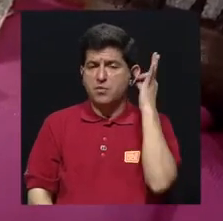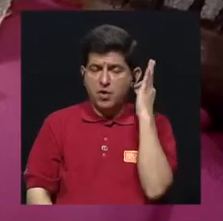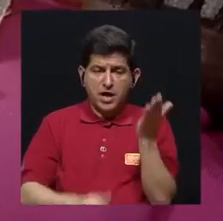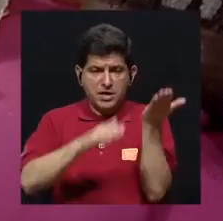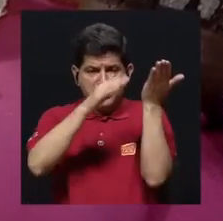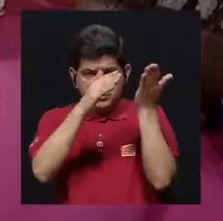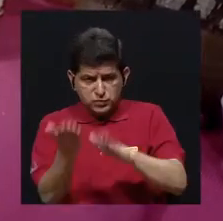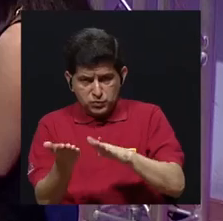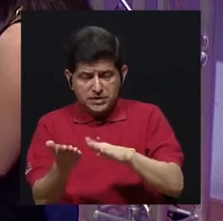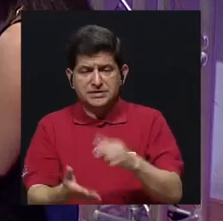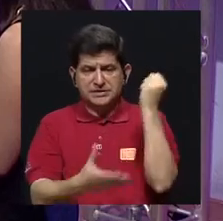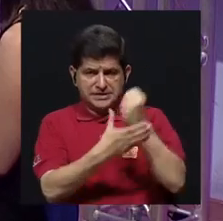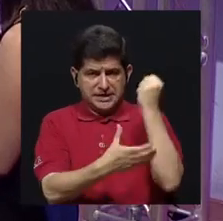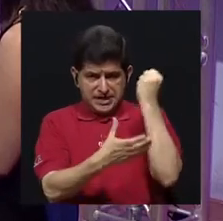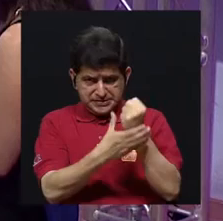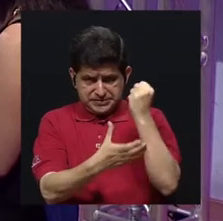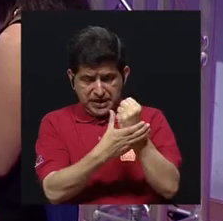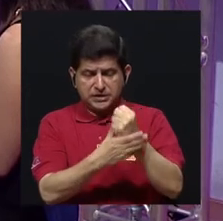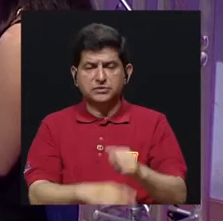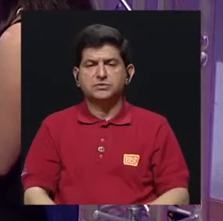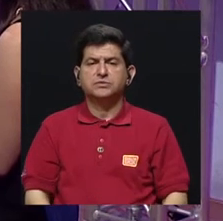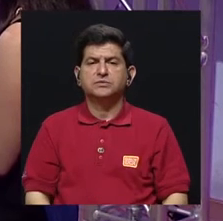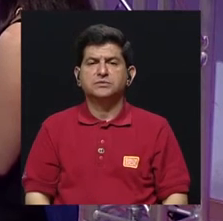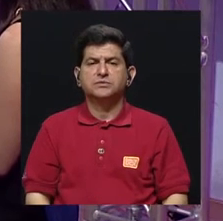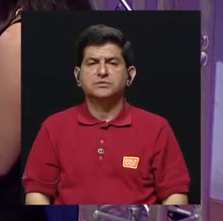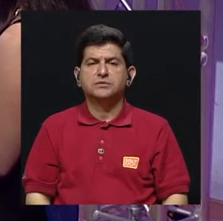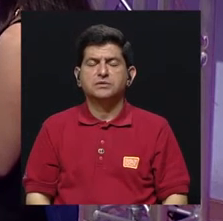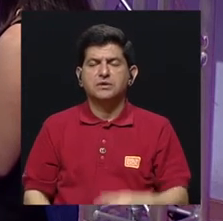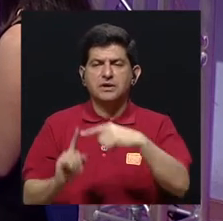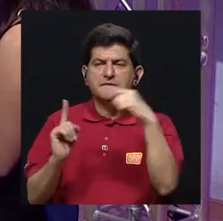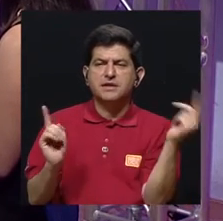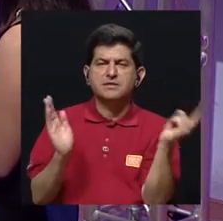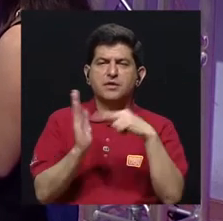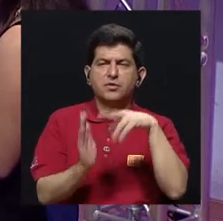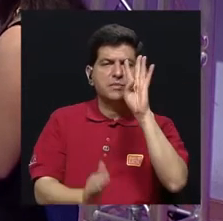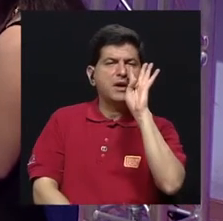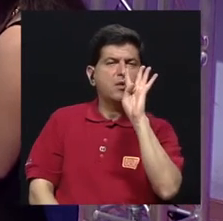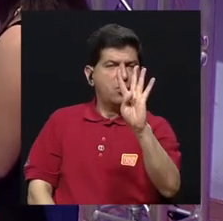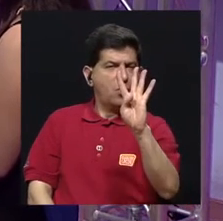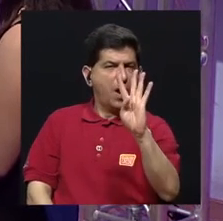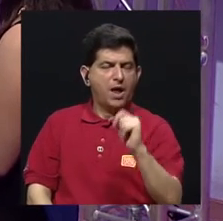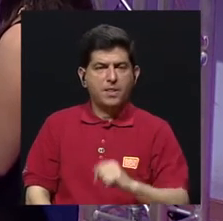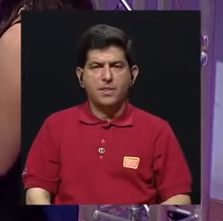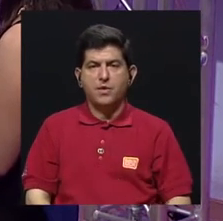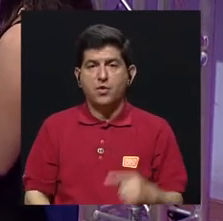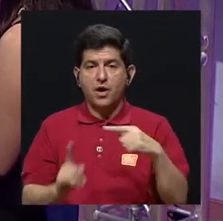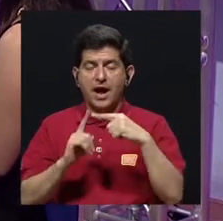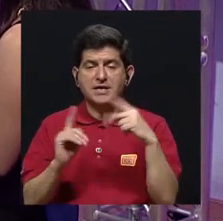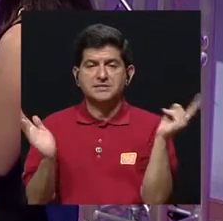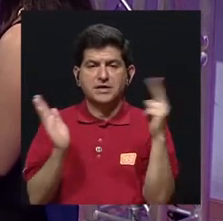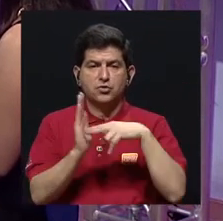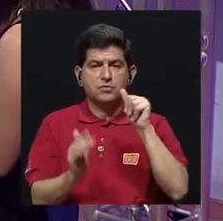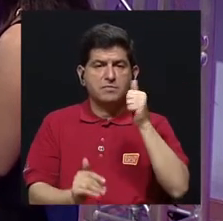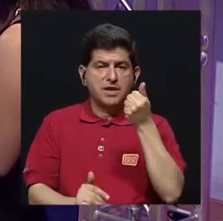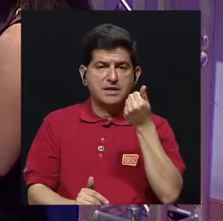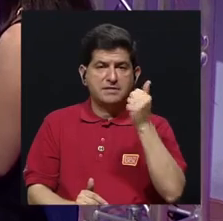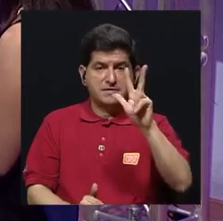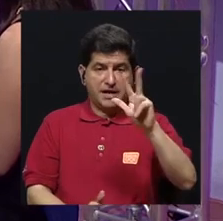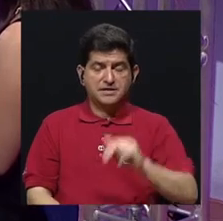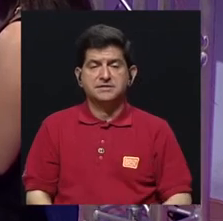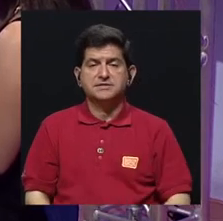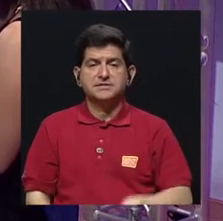del 2004 han habido, hasta el 2013 hubo 294 mujeres fallecidas, ya